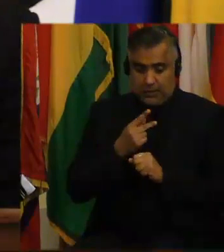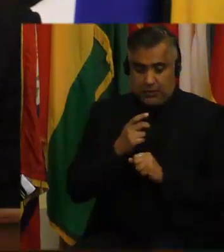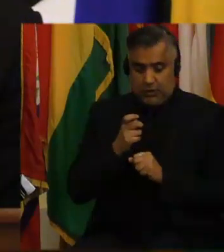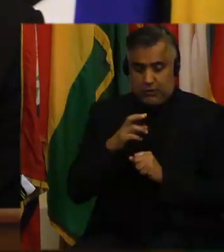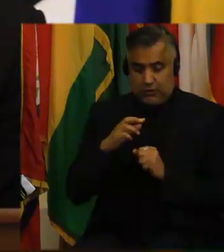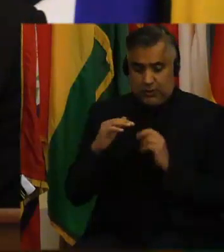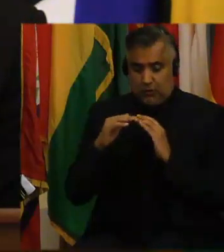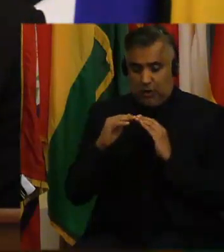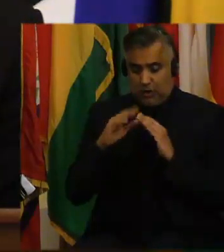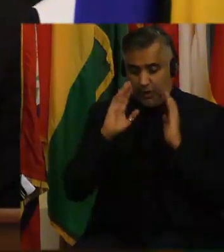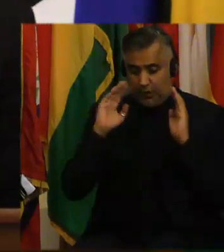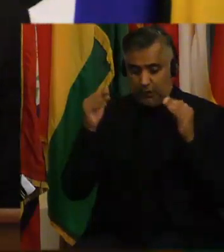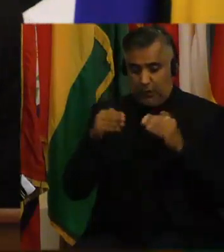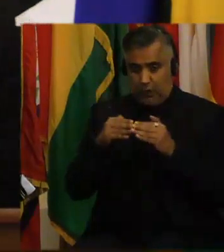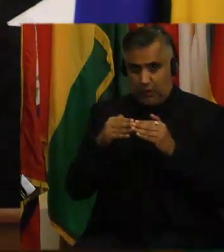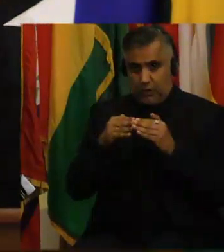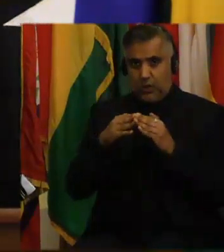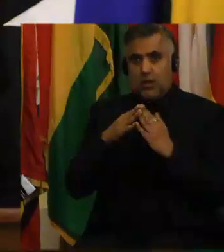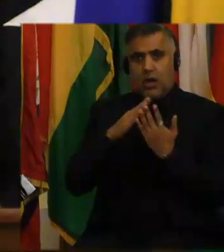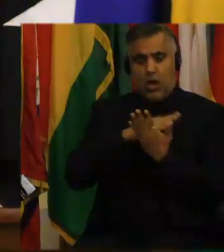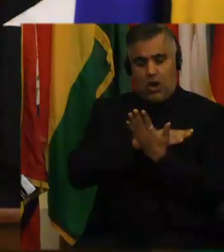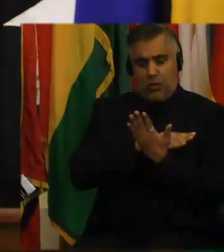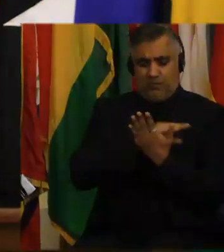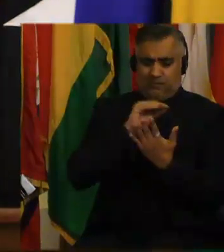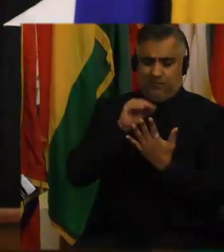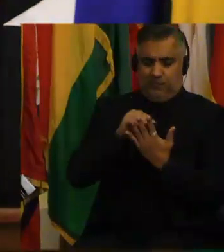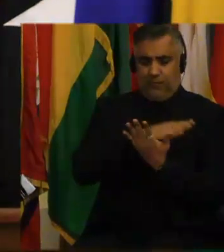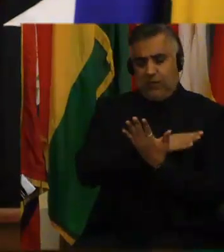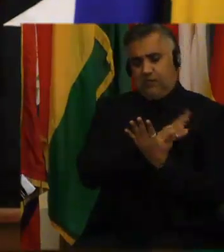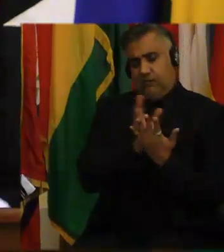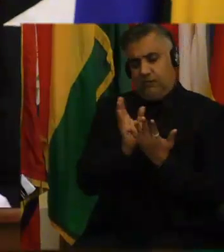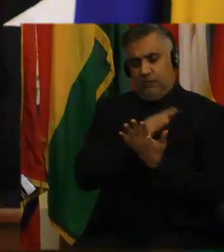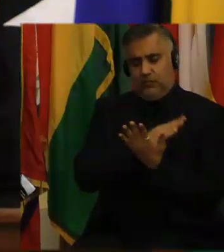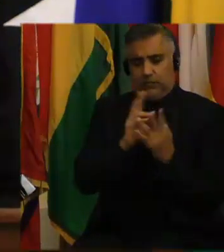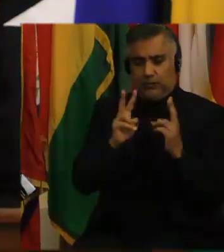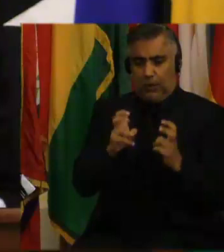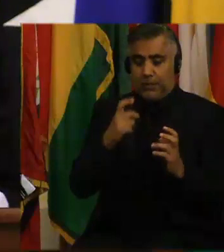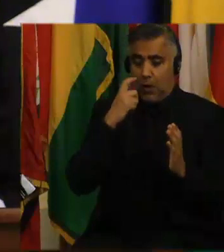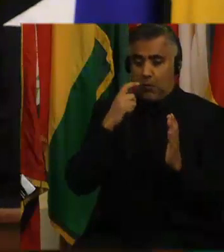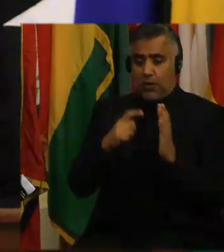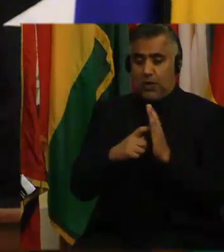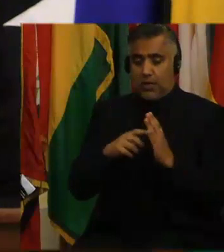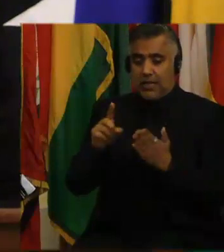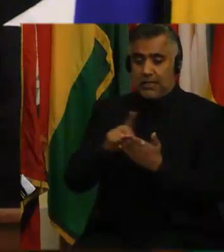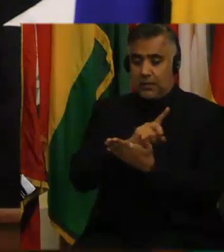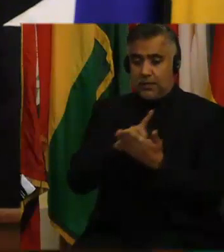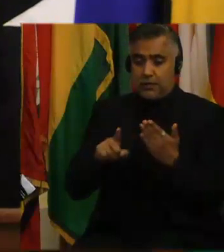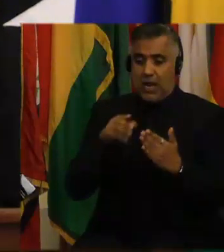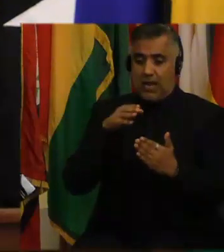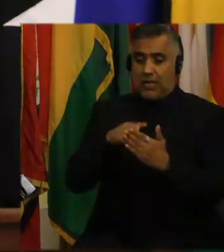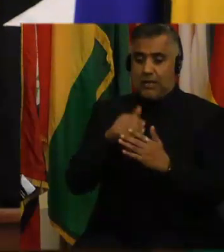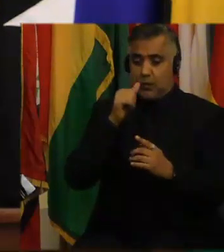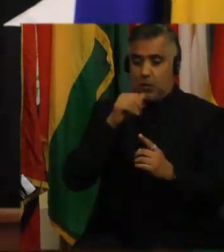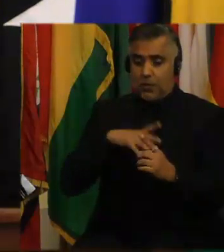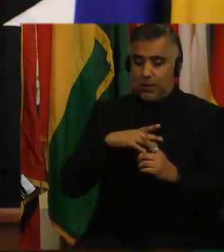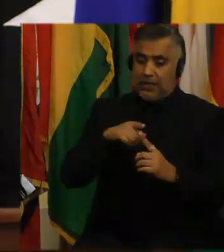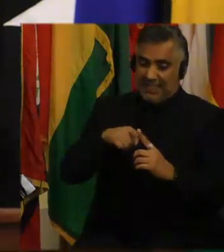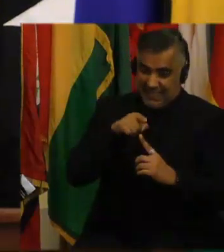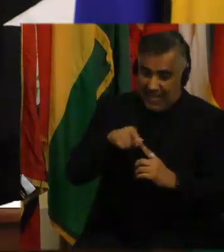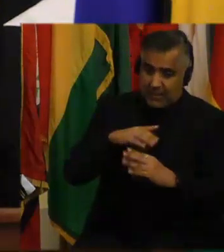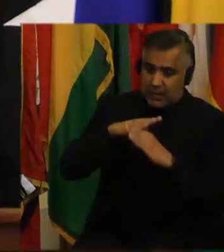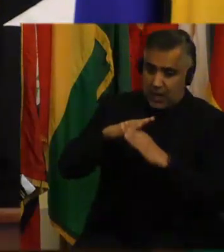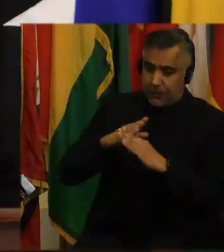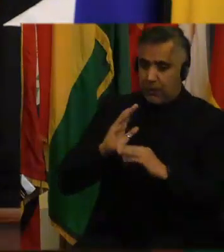de género como un obstáculo al desarrollo. Por eso estamos aquí, compartiendo con las autoridades de los demás mecanismos